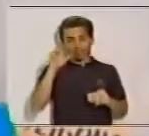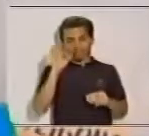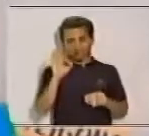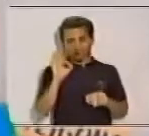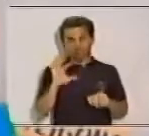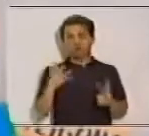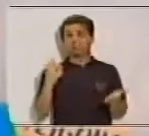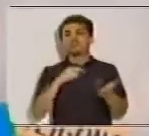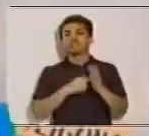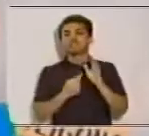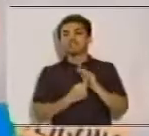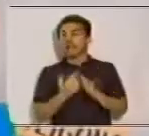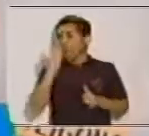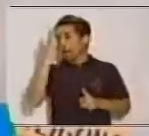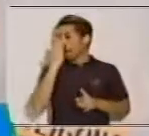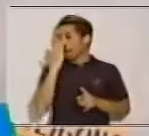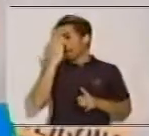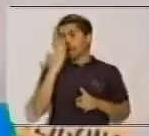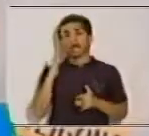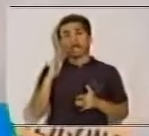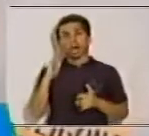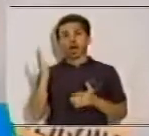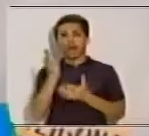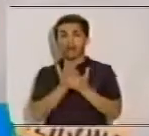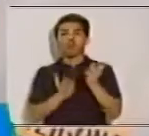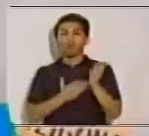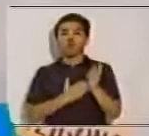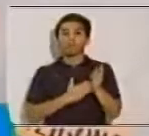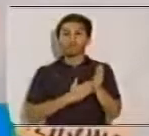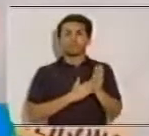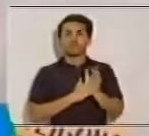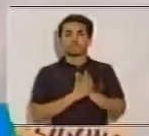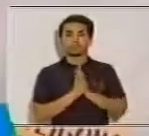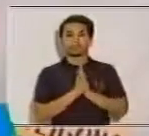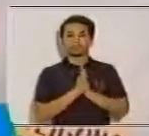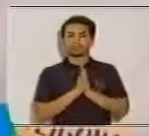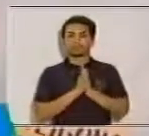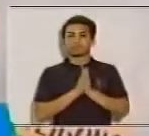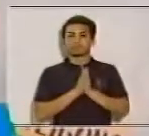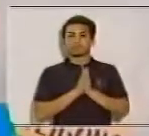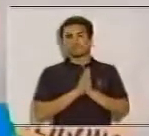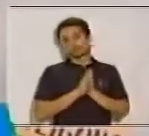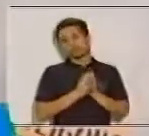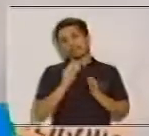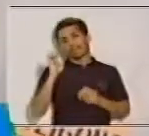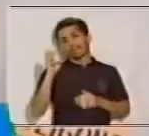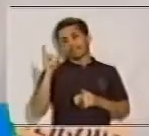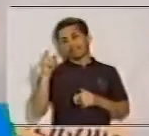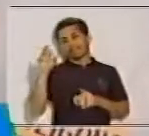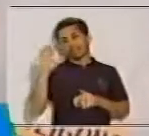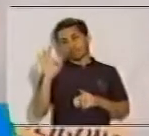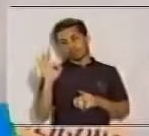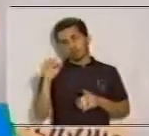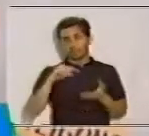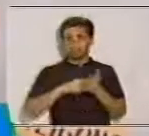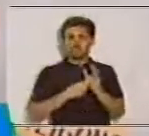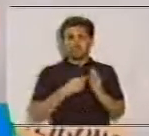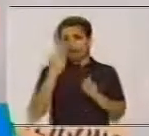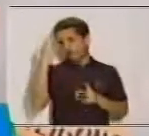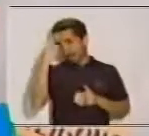una cara de algo, ¿sí? Entonces, edro significa cara, o lados podríamos